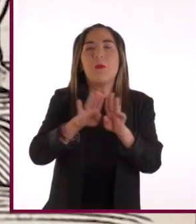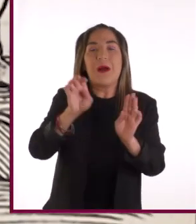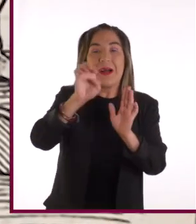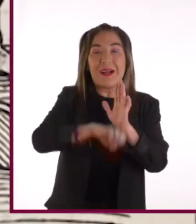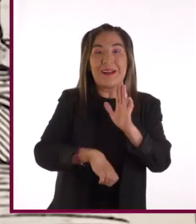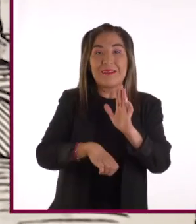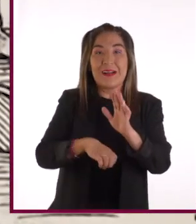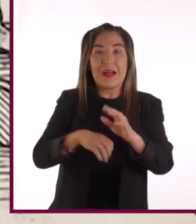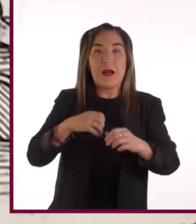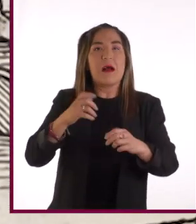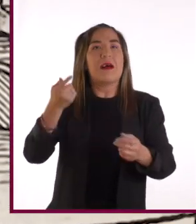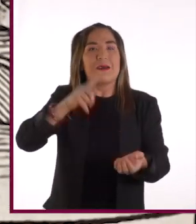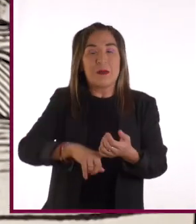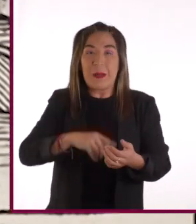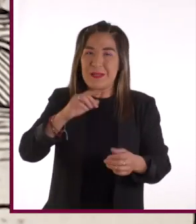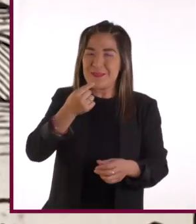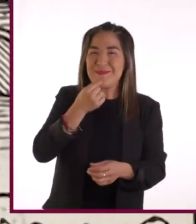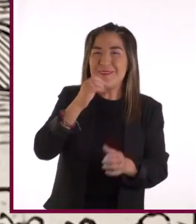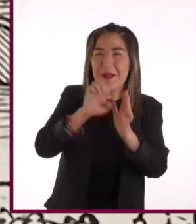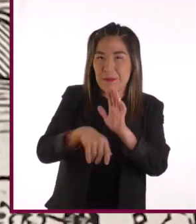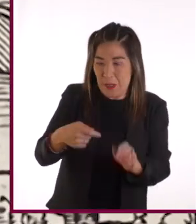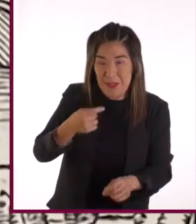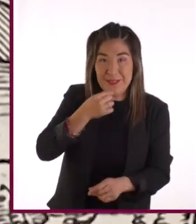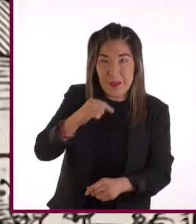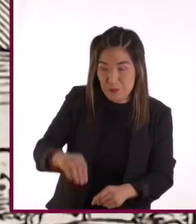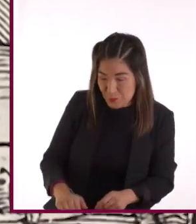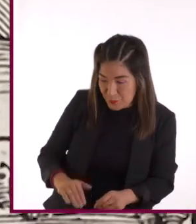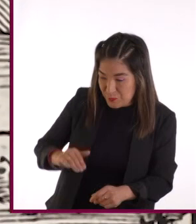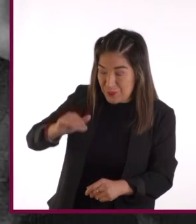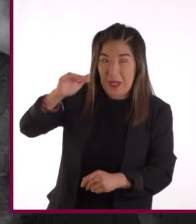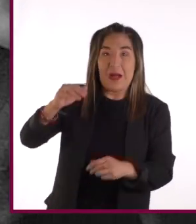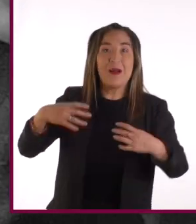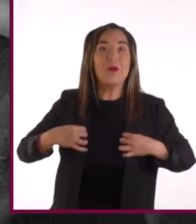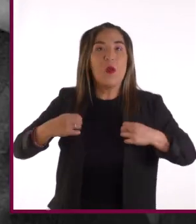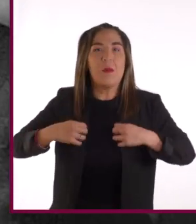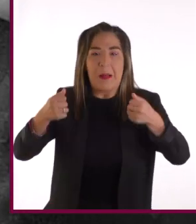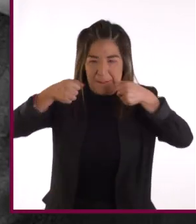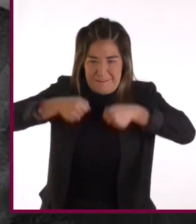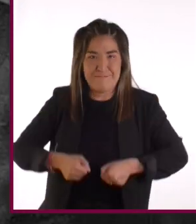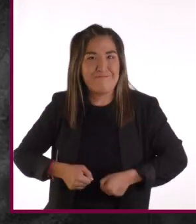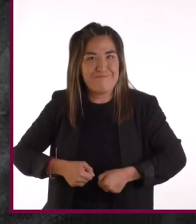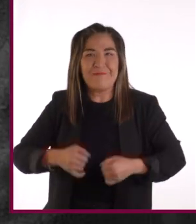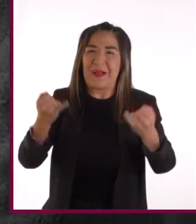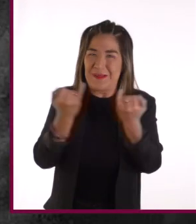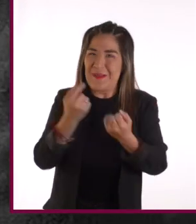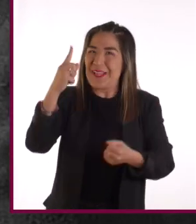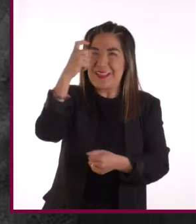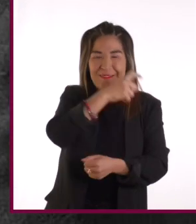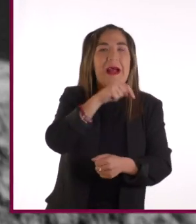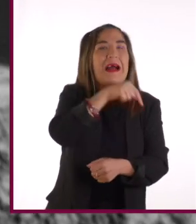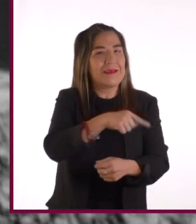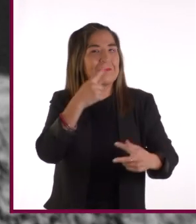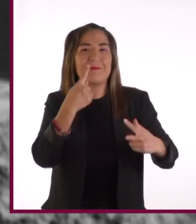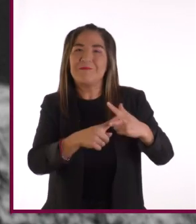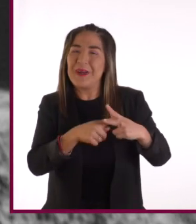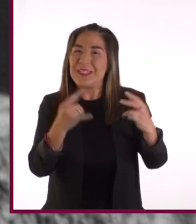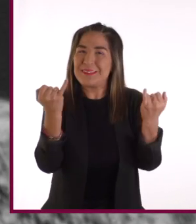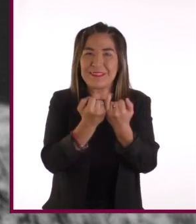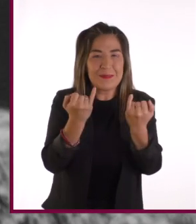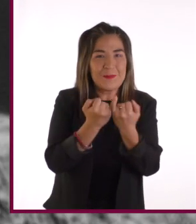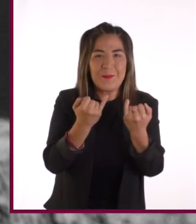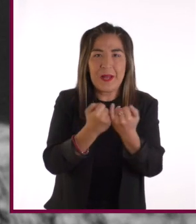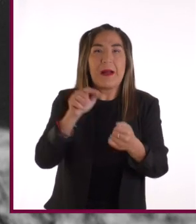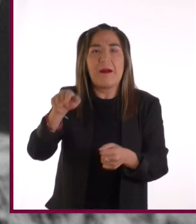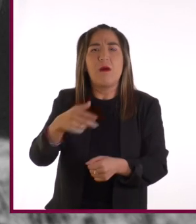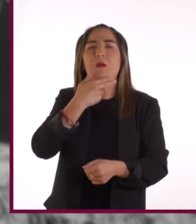como cuando uno crece de talla y la ropa ya no le queda. Fue hasta que llegó el físico Albert Einstein que con su